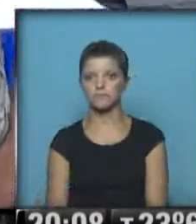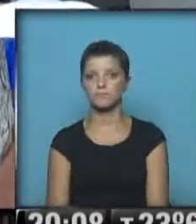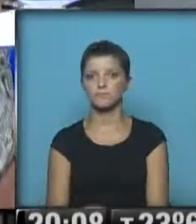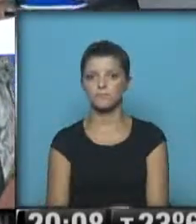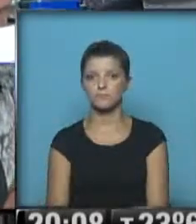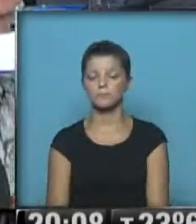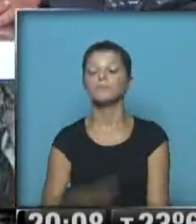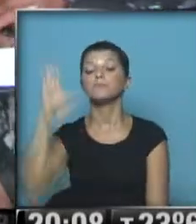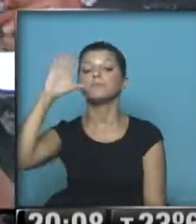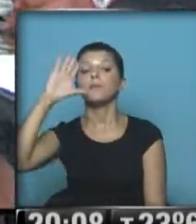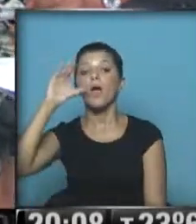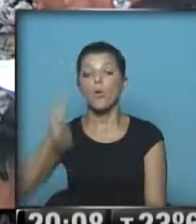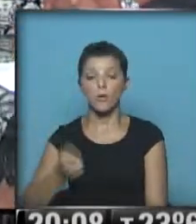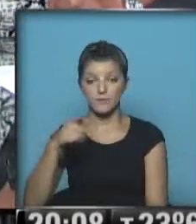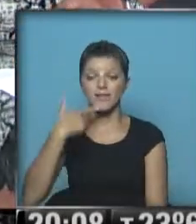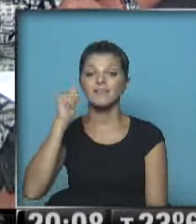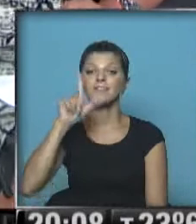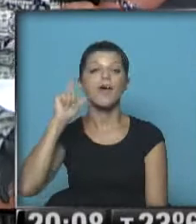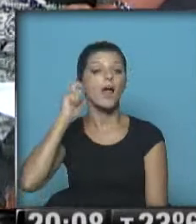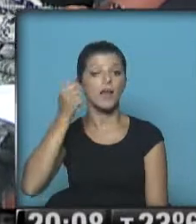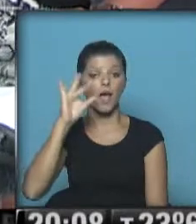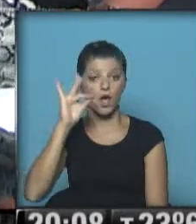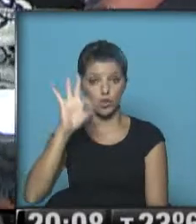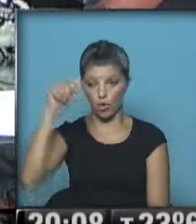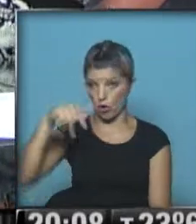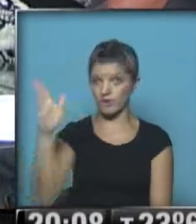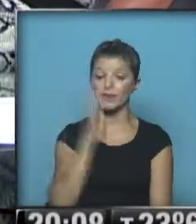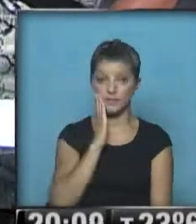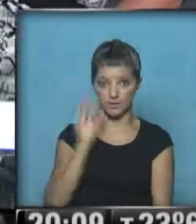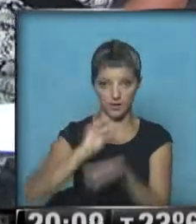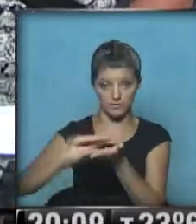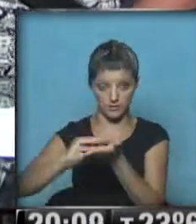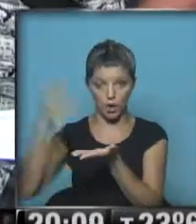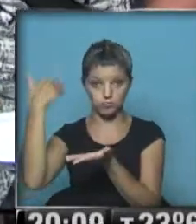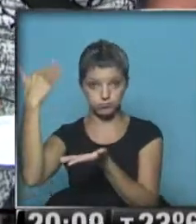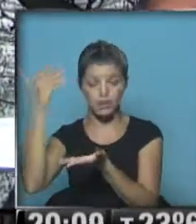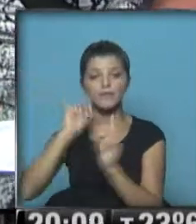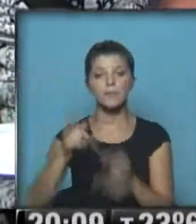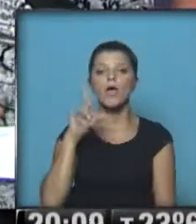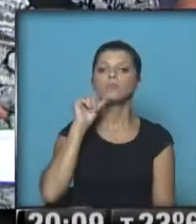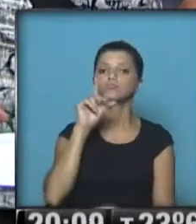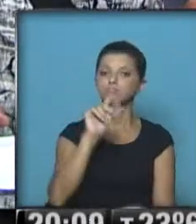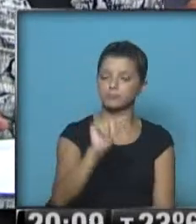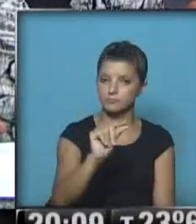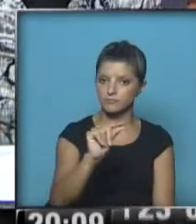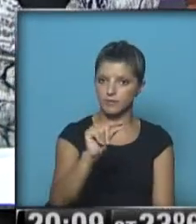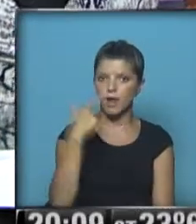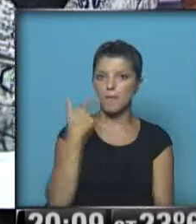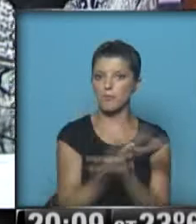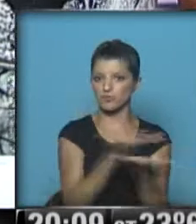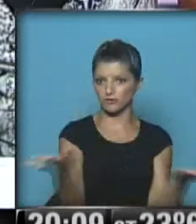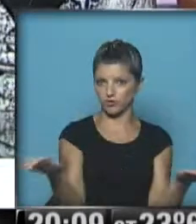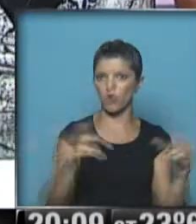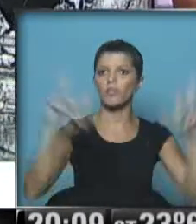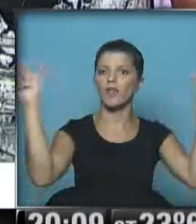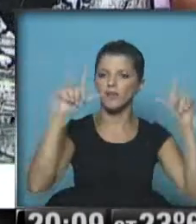la jueza arroyo salgado en esta exposición esta tarde en el senado también criticó justamente la exposición mediática